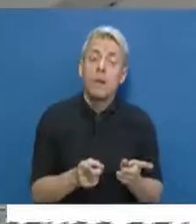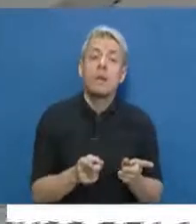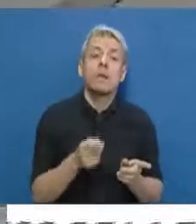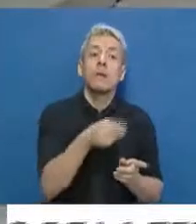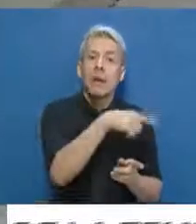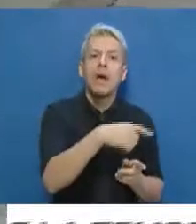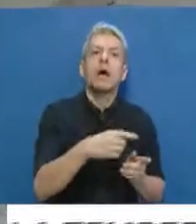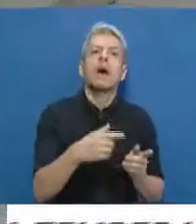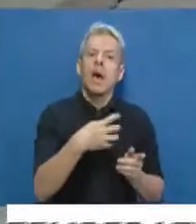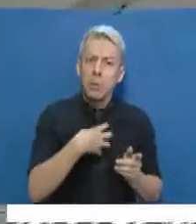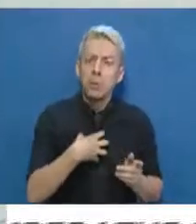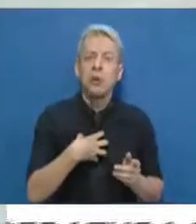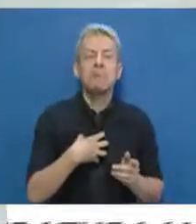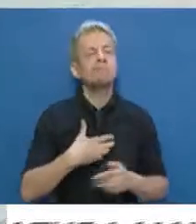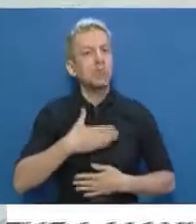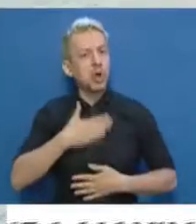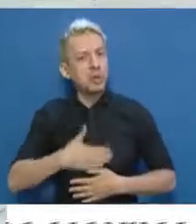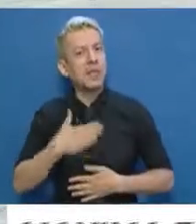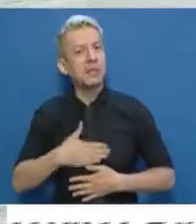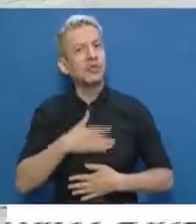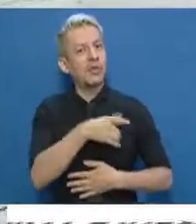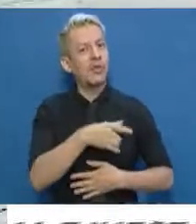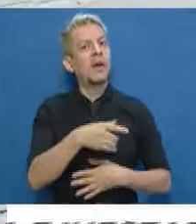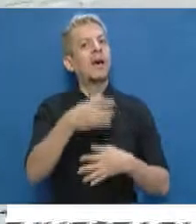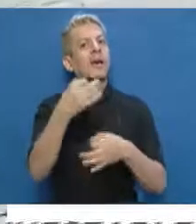de ello, los chicos se han mostrado contentos de volver